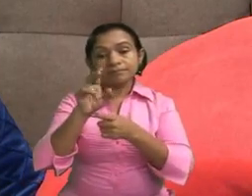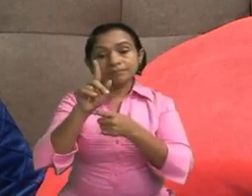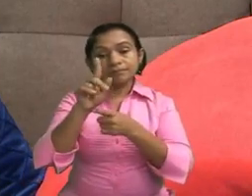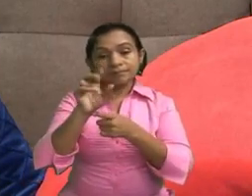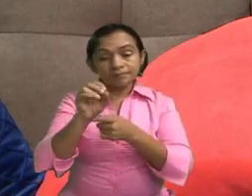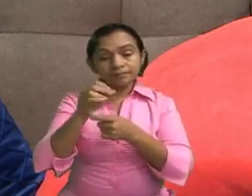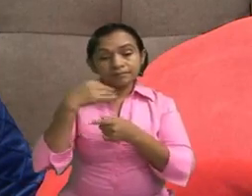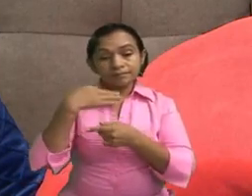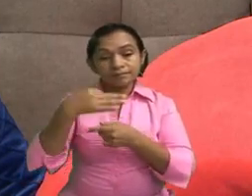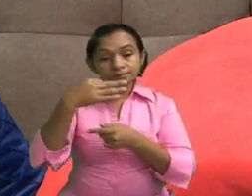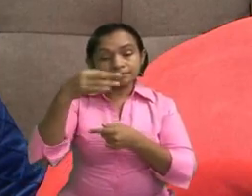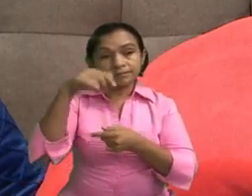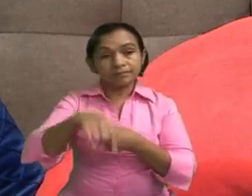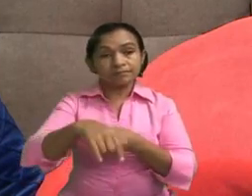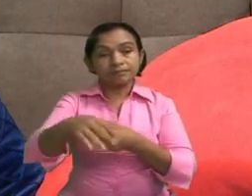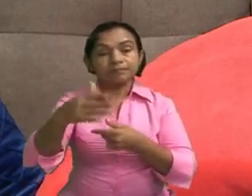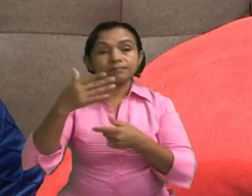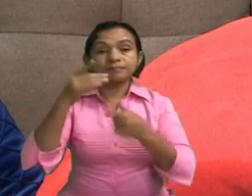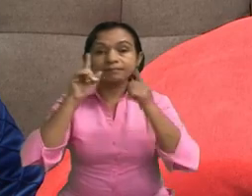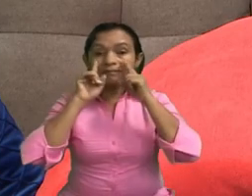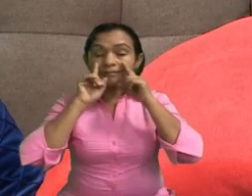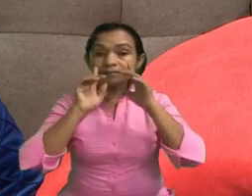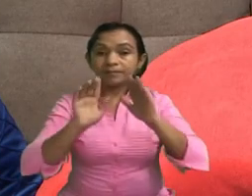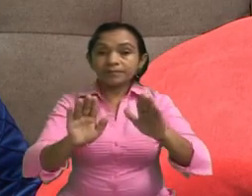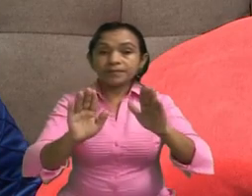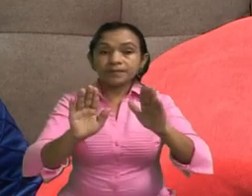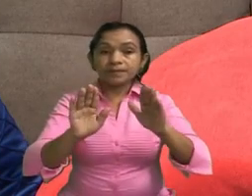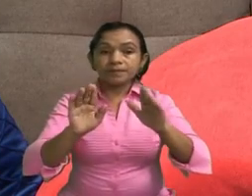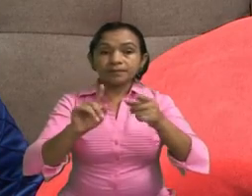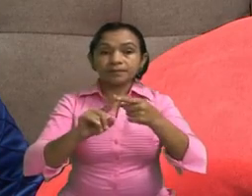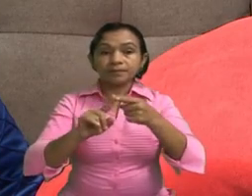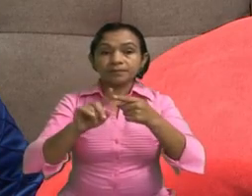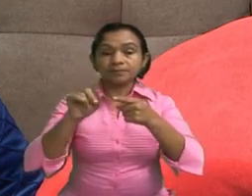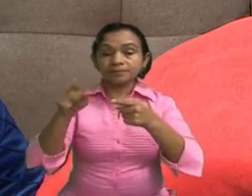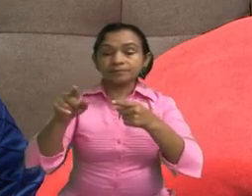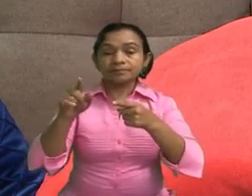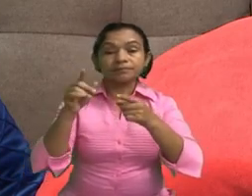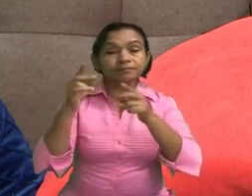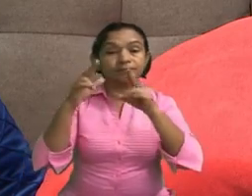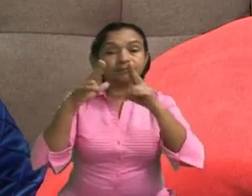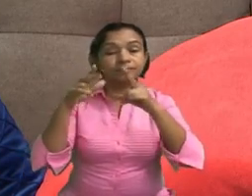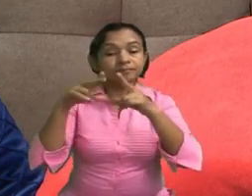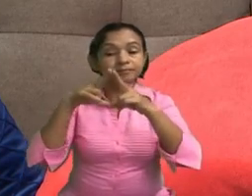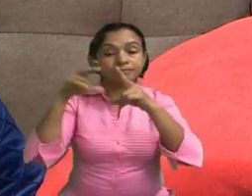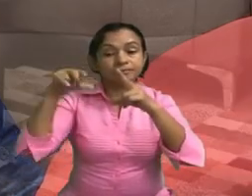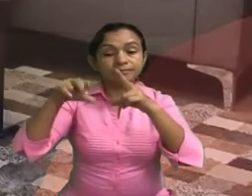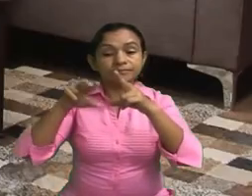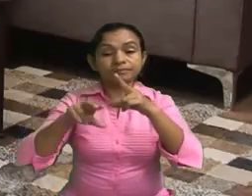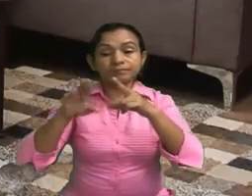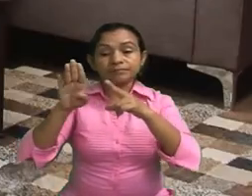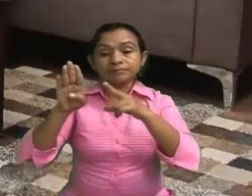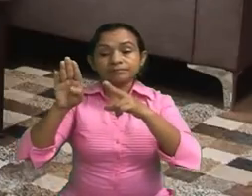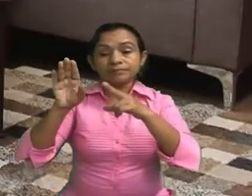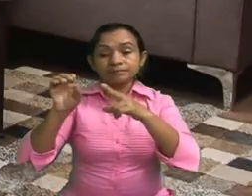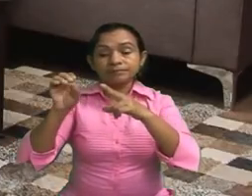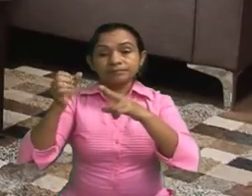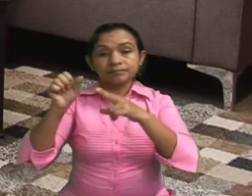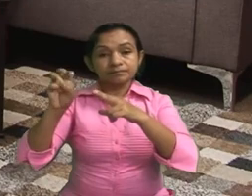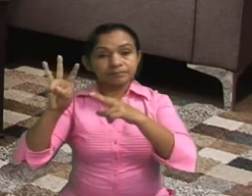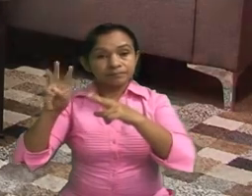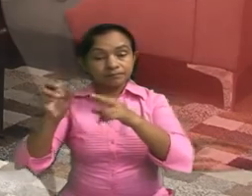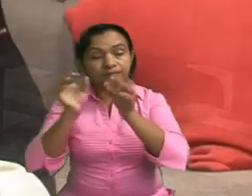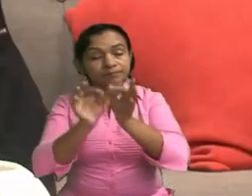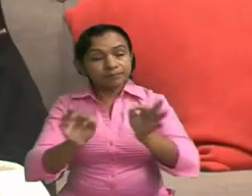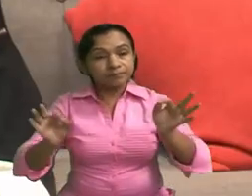tenemos pendientes en la conservación de la Reserva de Biosfera de Osagua. Bueno, el